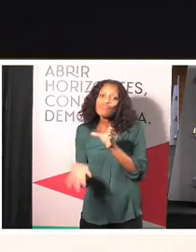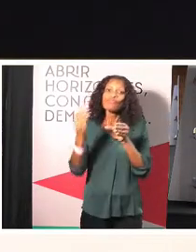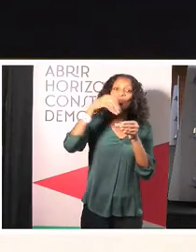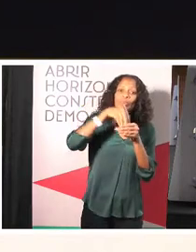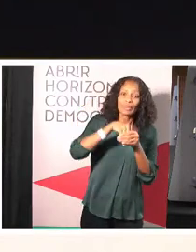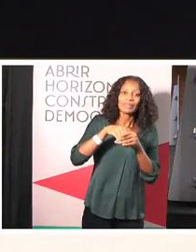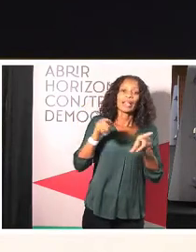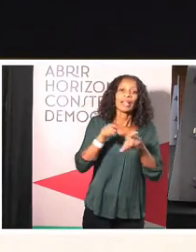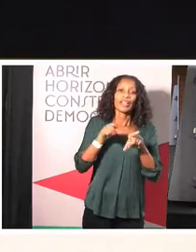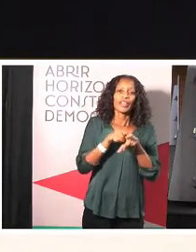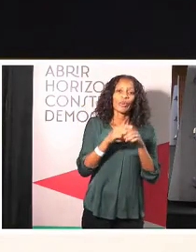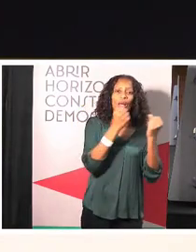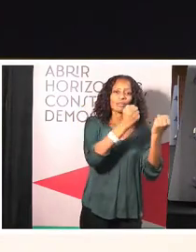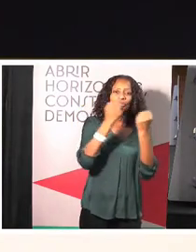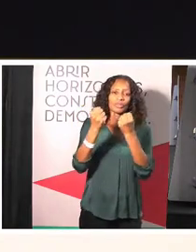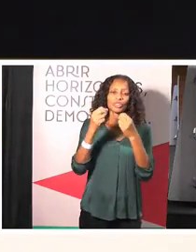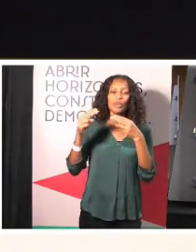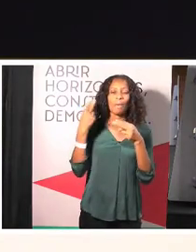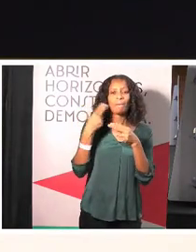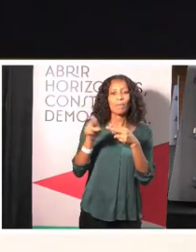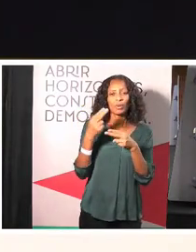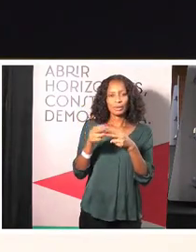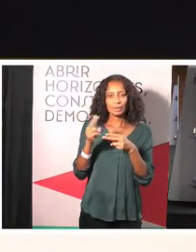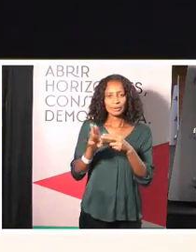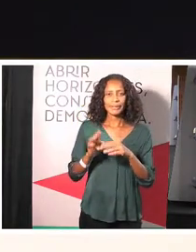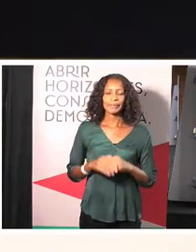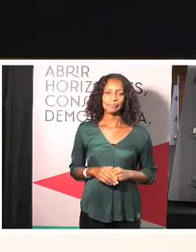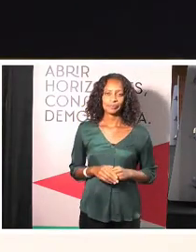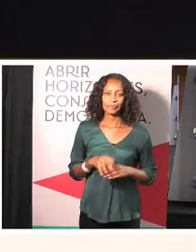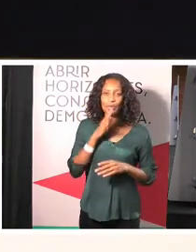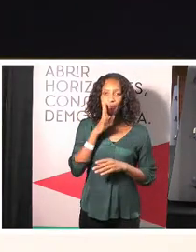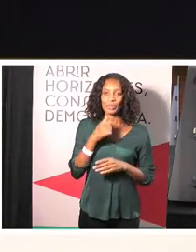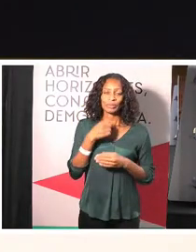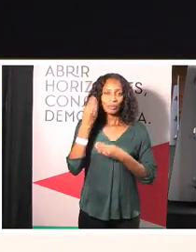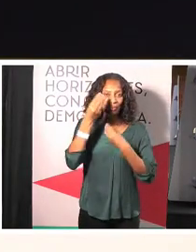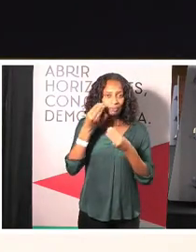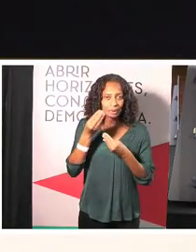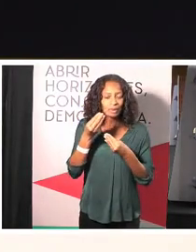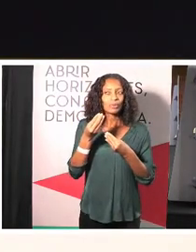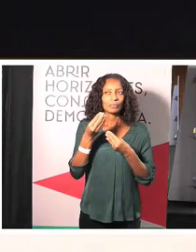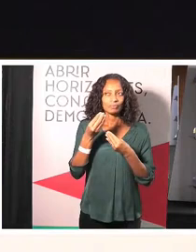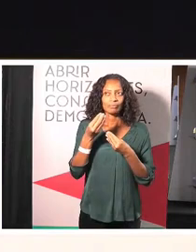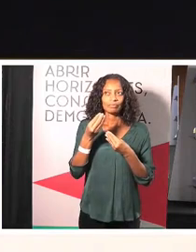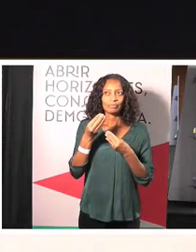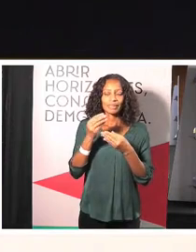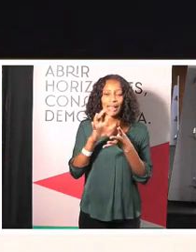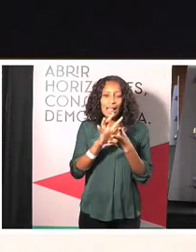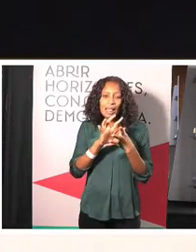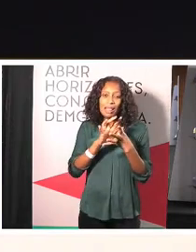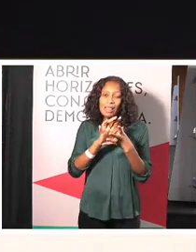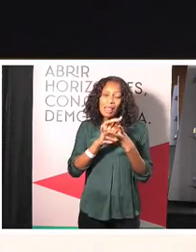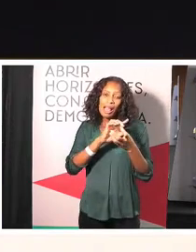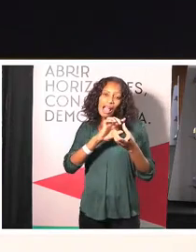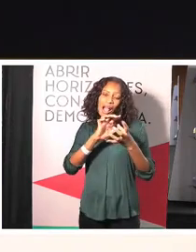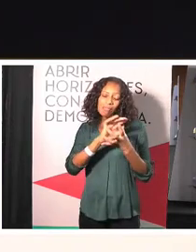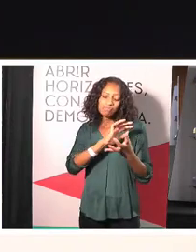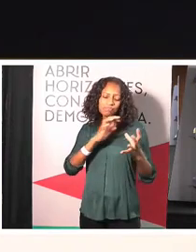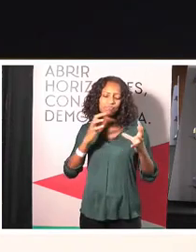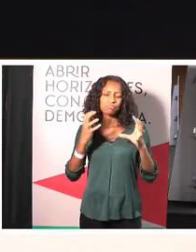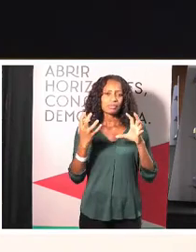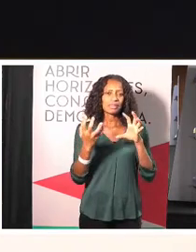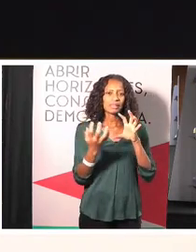Estados, el resto también. Entonces, esto diría yo que el paso que tiene que haber es el paso a